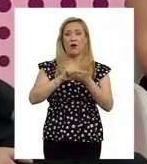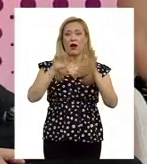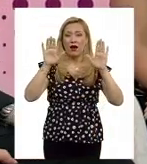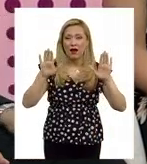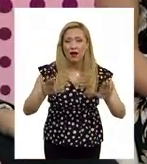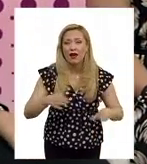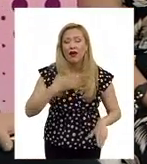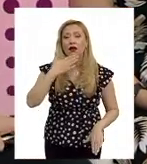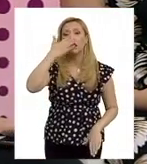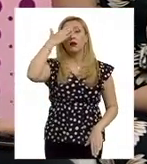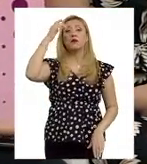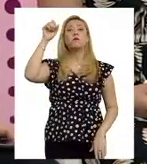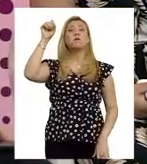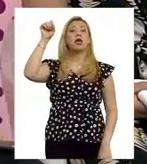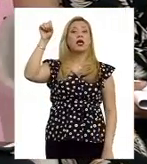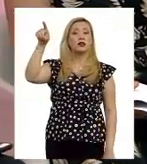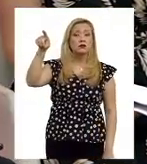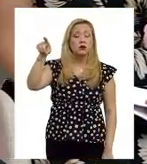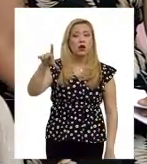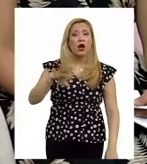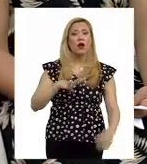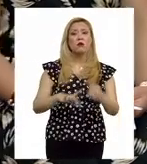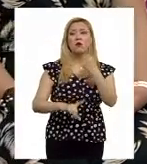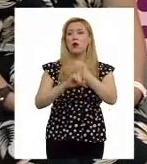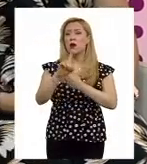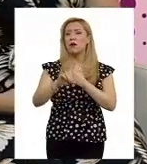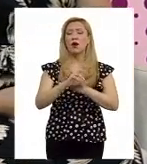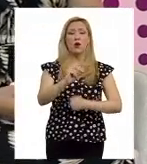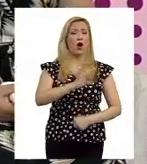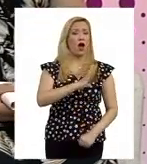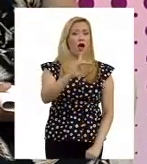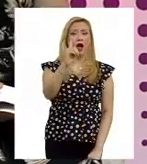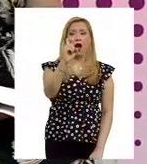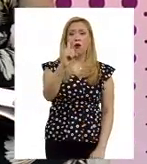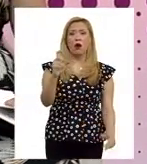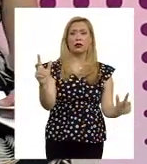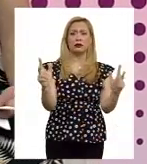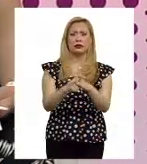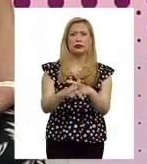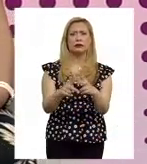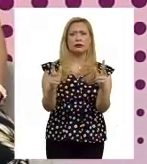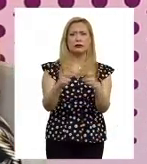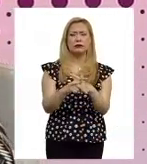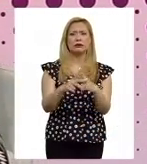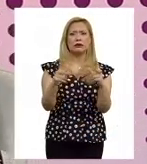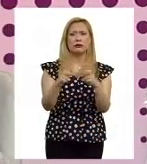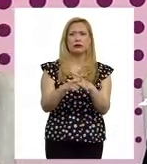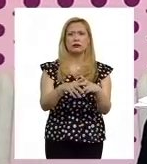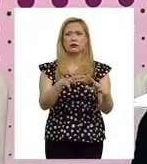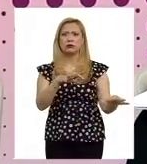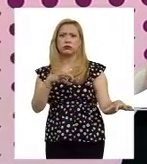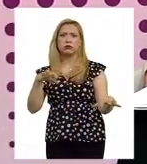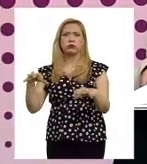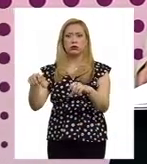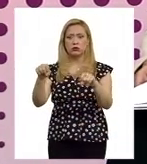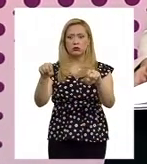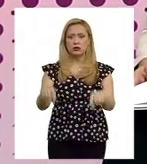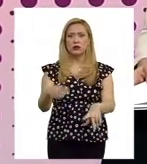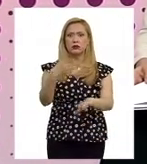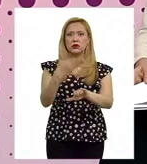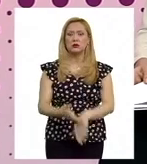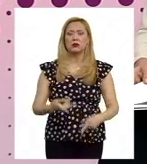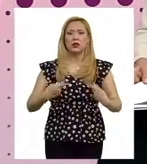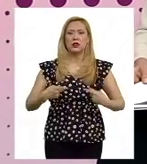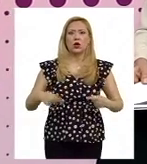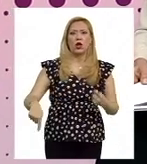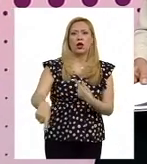por la escasez ahí en la región, que está dentro de múltiples otros factores que causan este conflicto